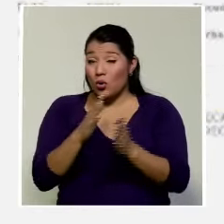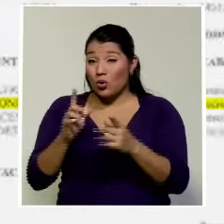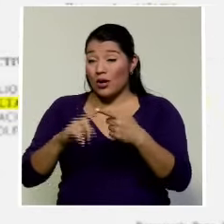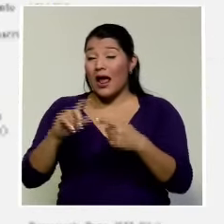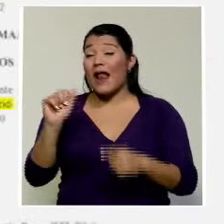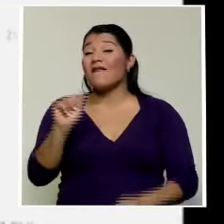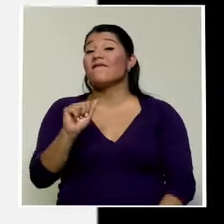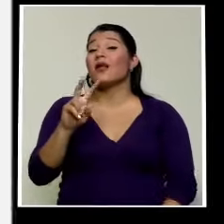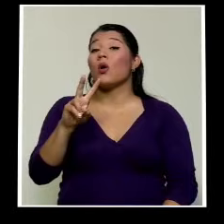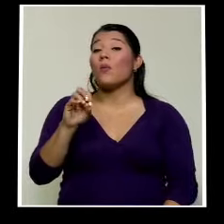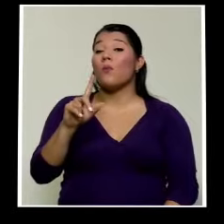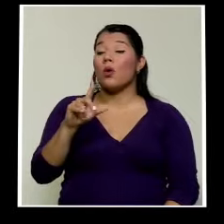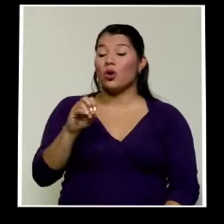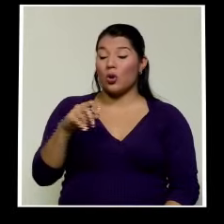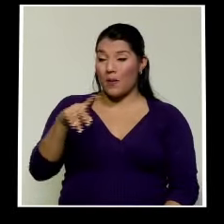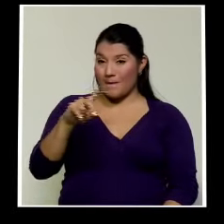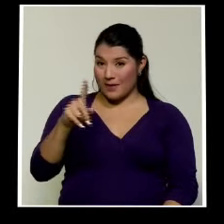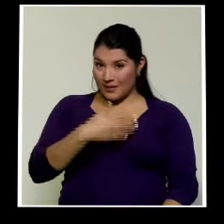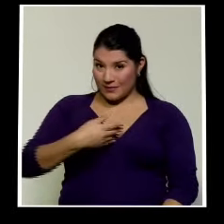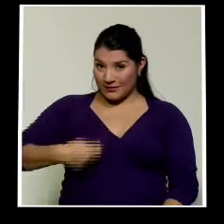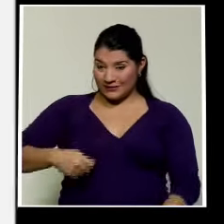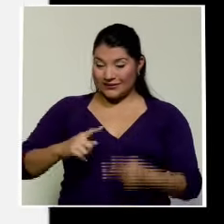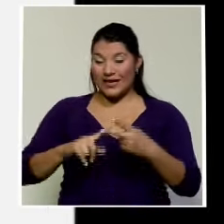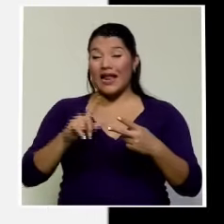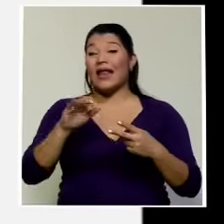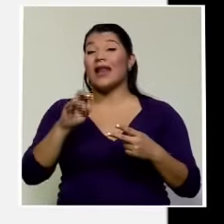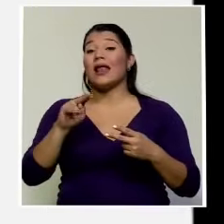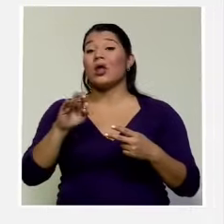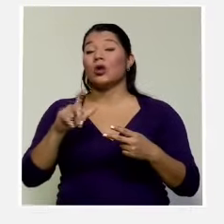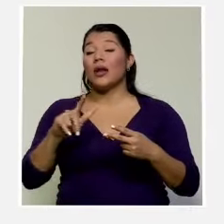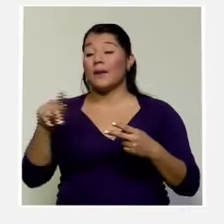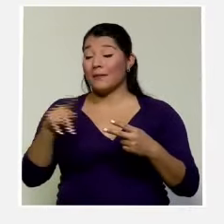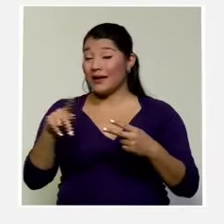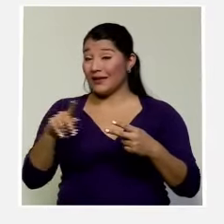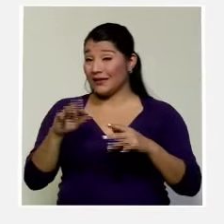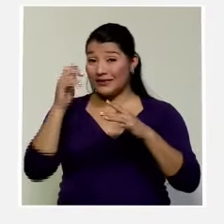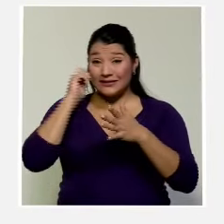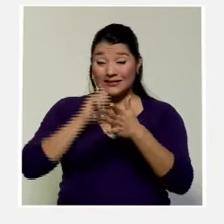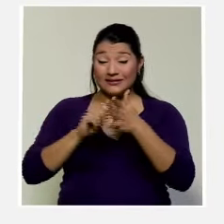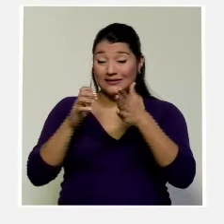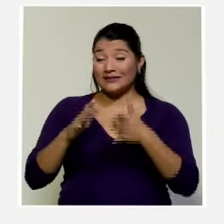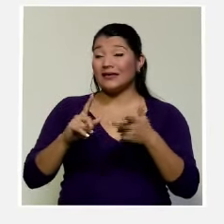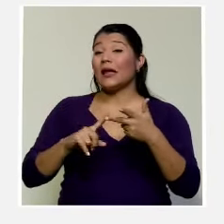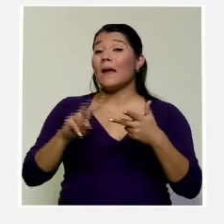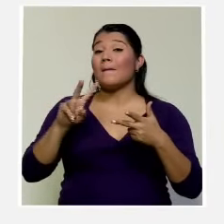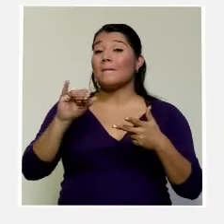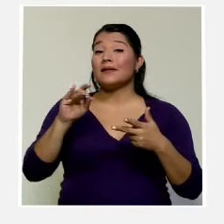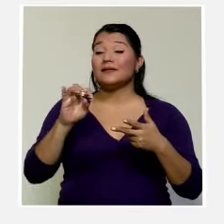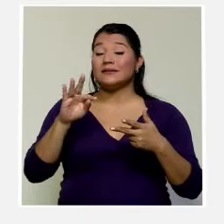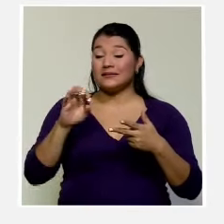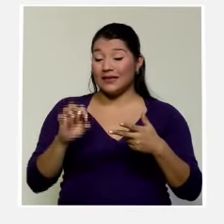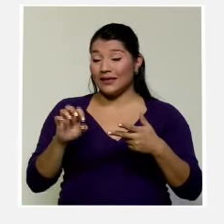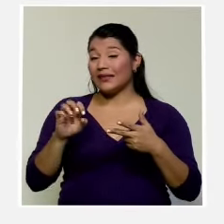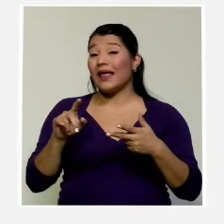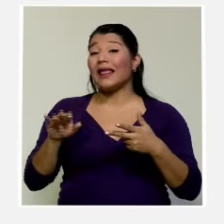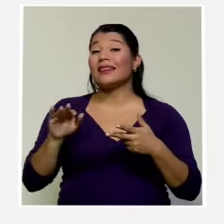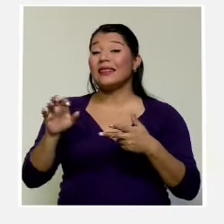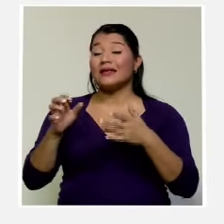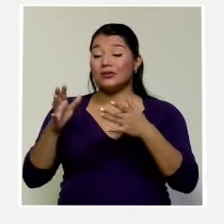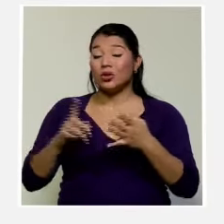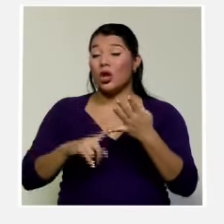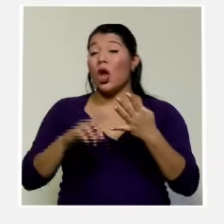como presidente, Lionel Peralta Lizano como secretario, Vicente Ignacio Pérez Recao como tesorero